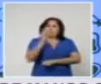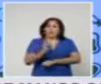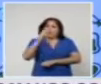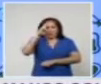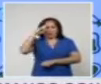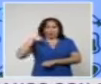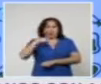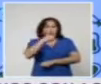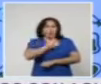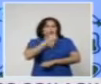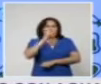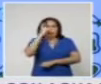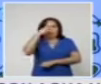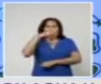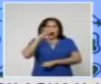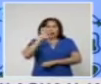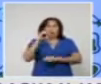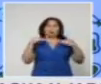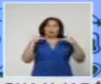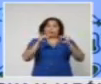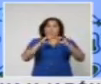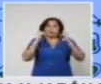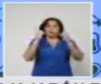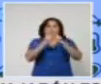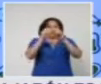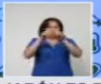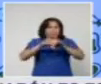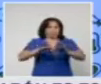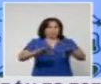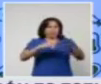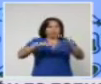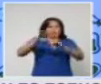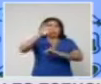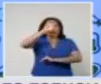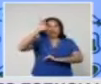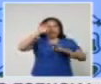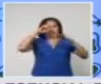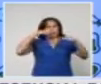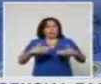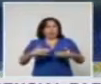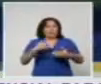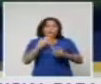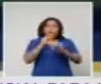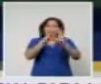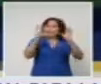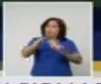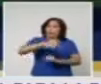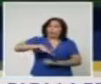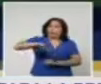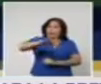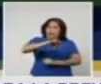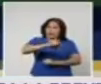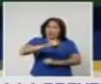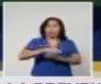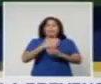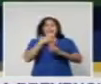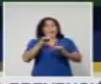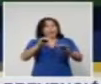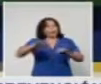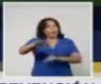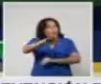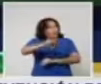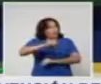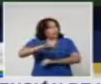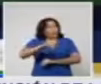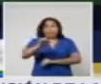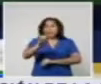Durán García, director nacional de Epidemiología del MINSAP. Doctor, buenos días. Buenos días a ustedes, buenos días